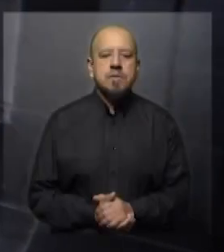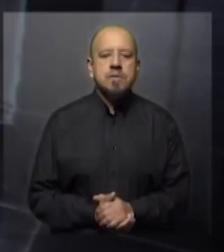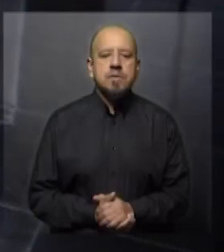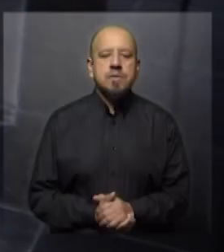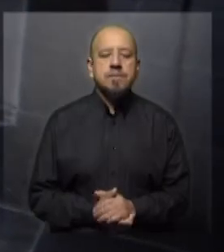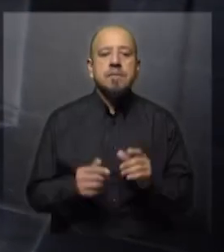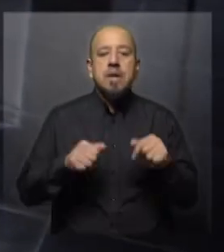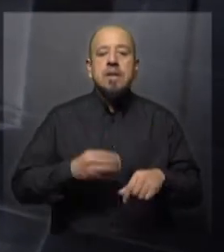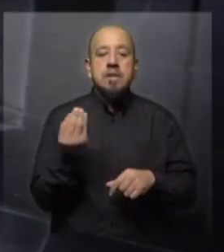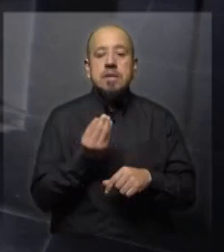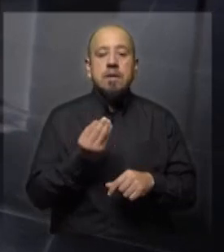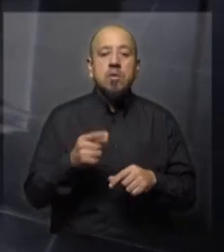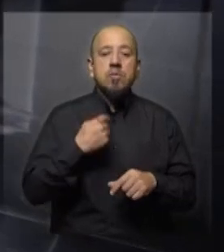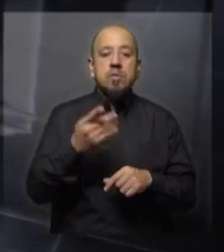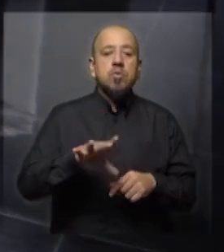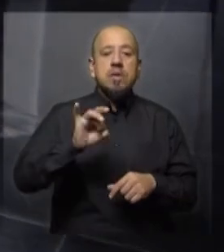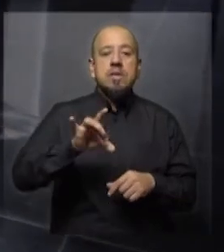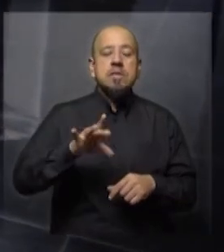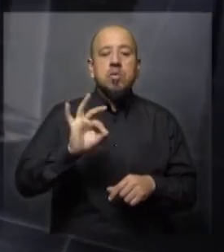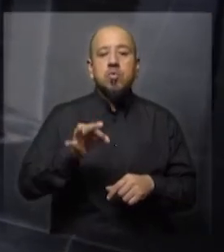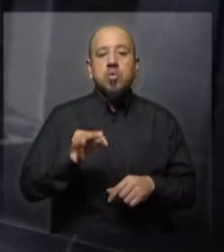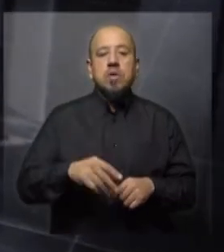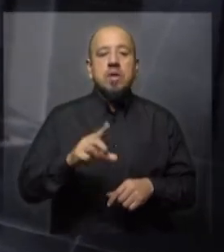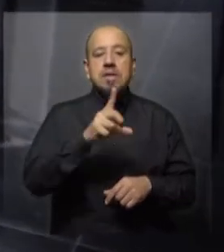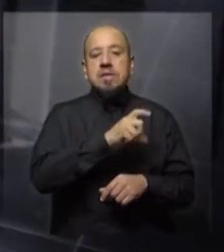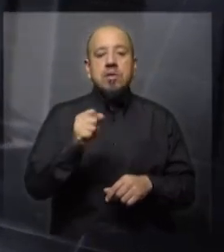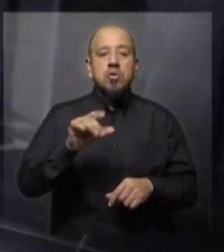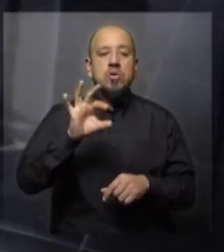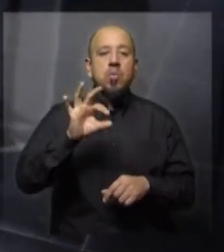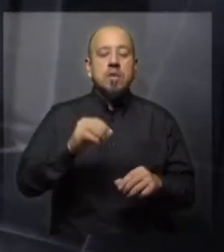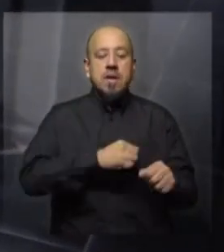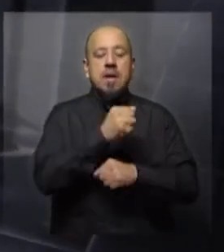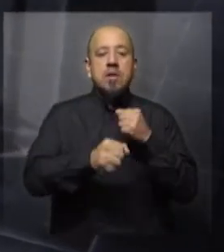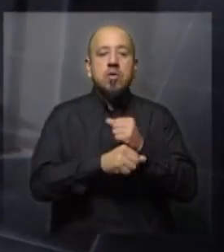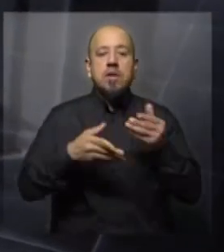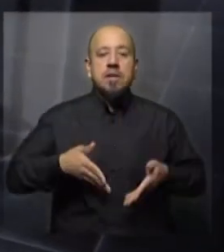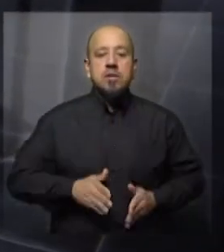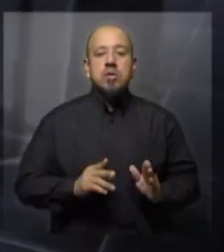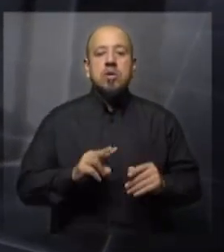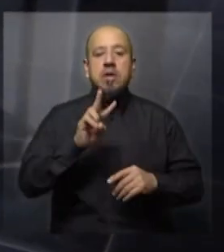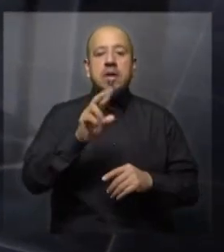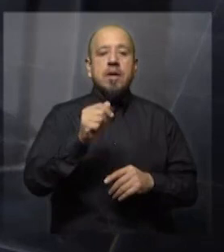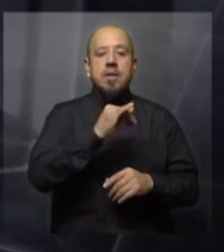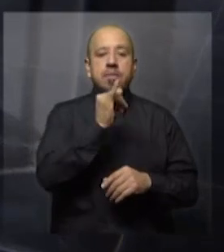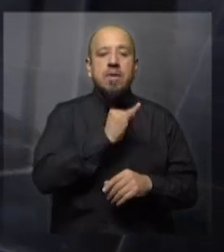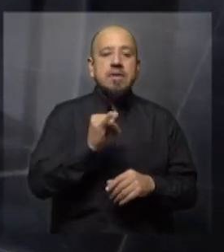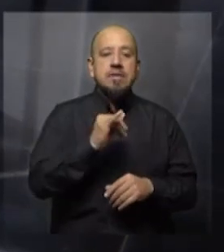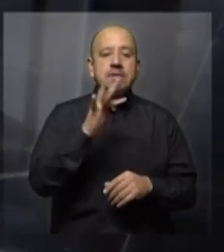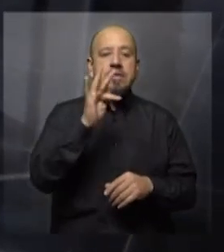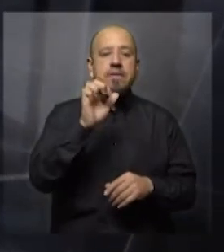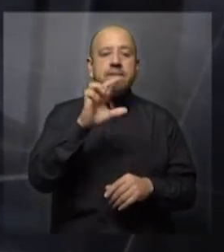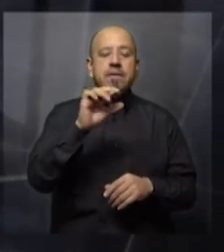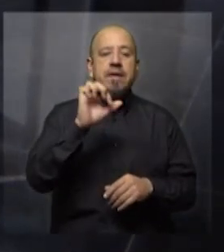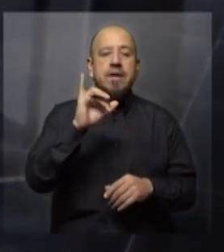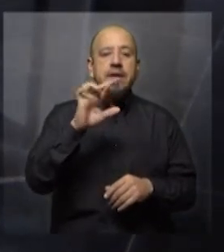este sábado próximo 15 de octubre se cumplen 150 años del nacimiento de Carlos Paz Ferreira uno de los pensadores